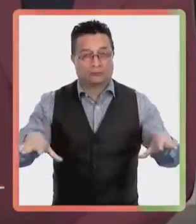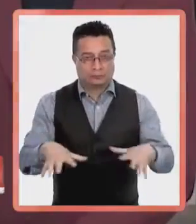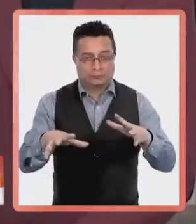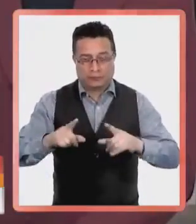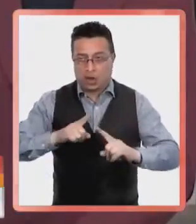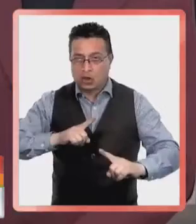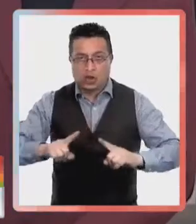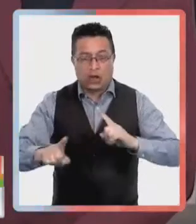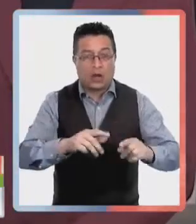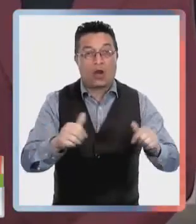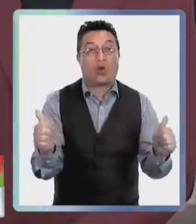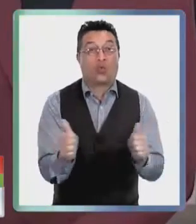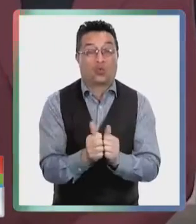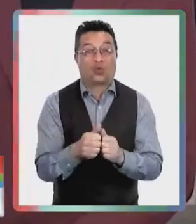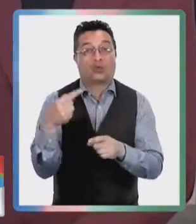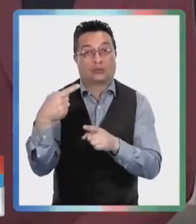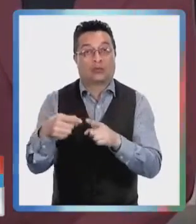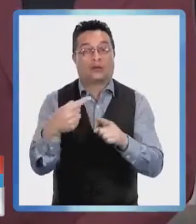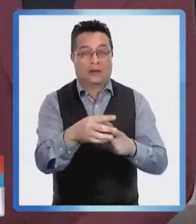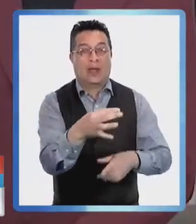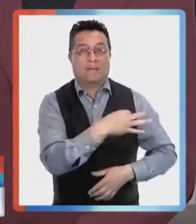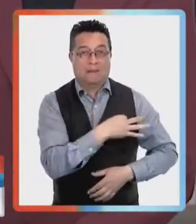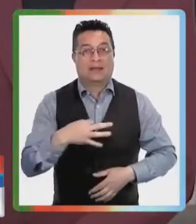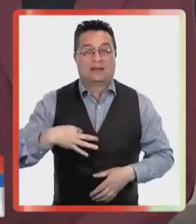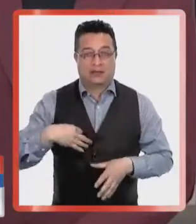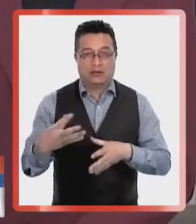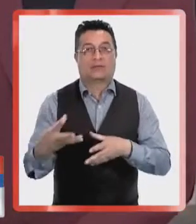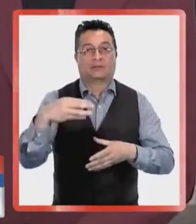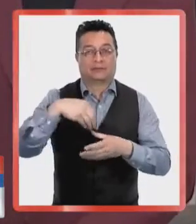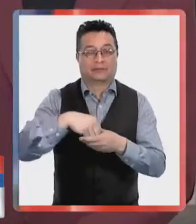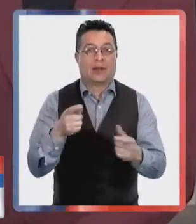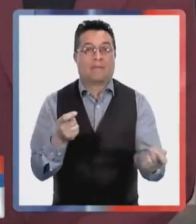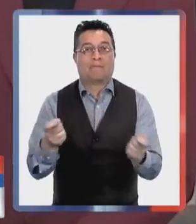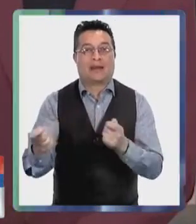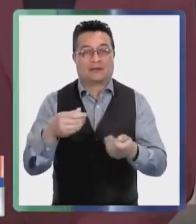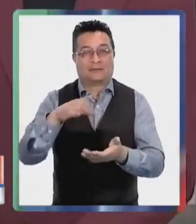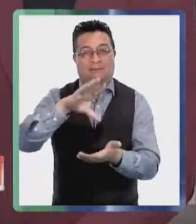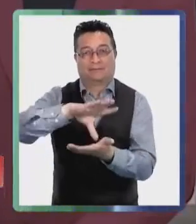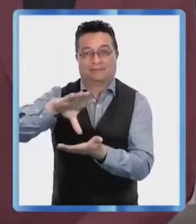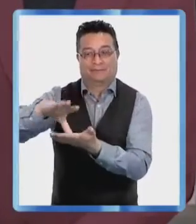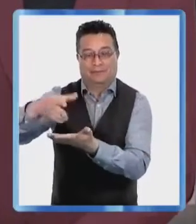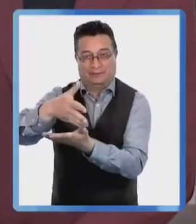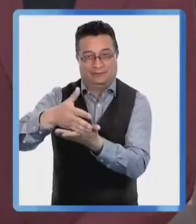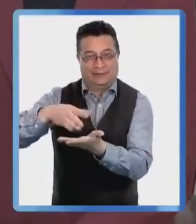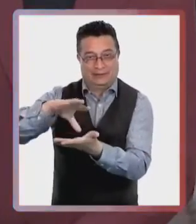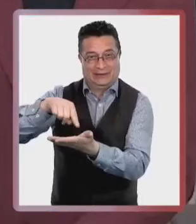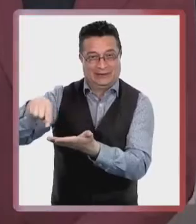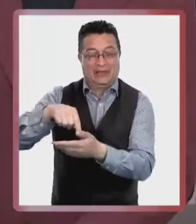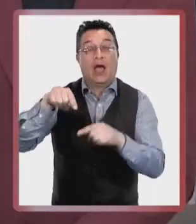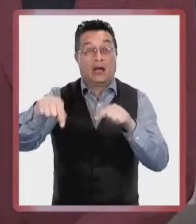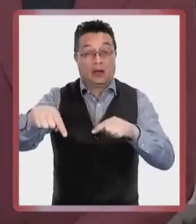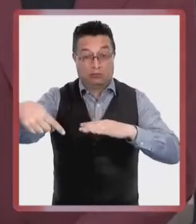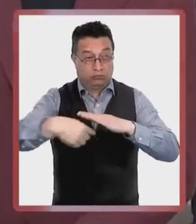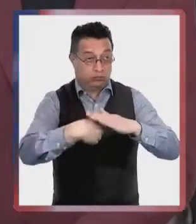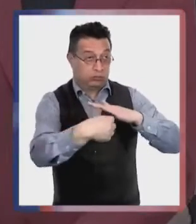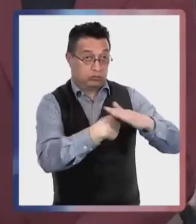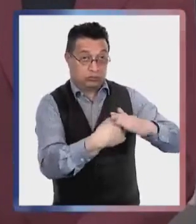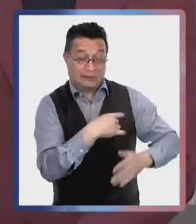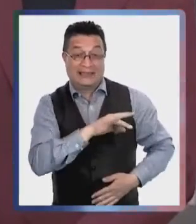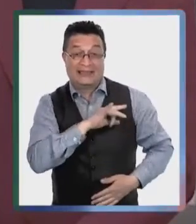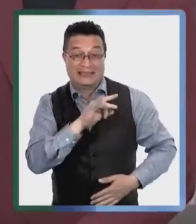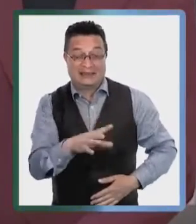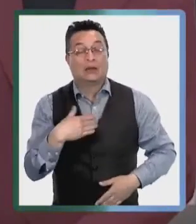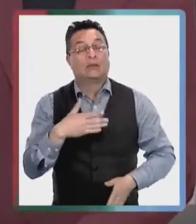acciones coordinadas con múltiples ministerios involucrados en el manejo de fronteras, con lo cual queremos asegurar que el ingreso al país